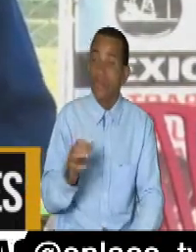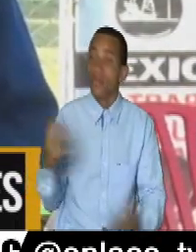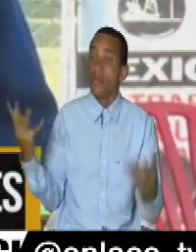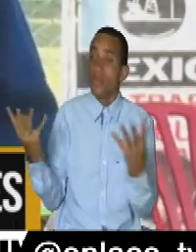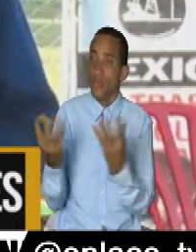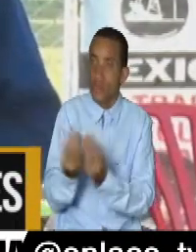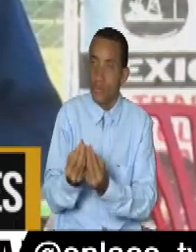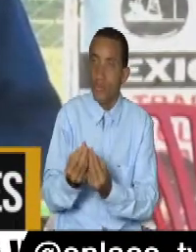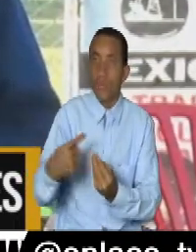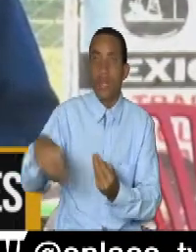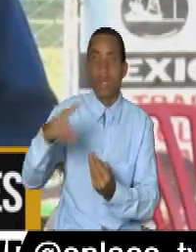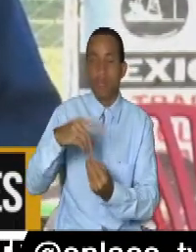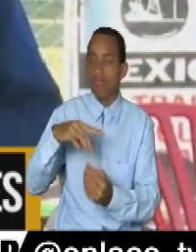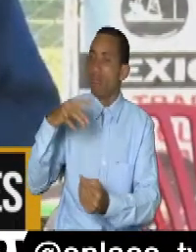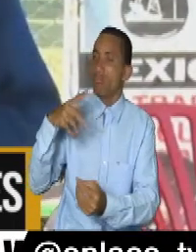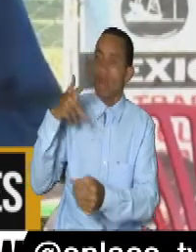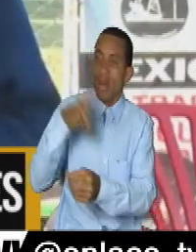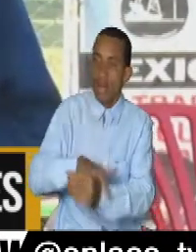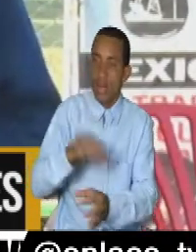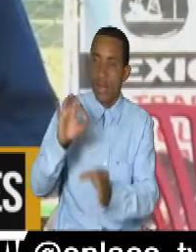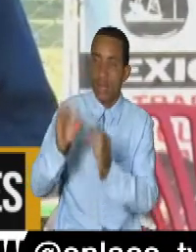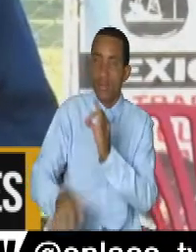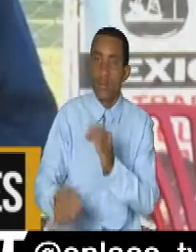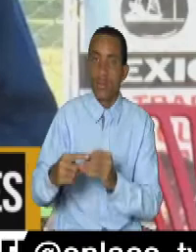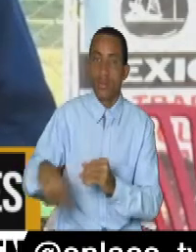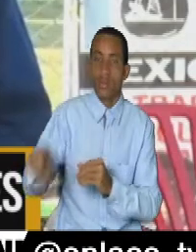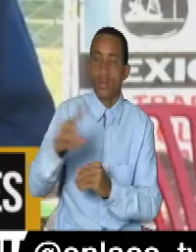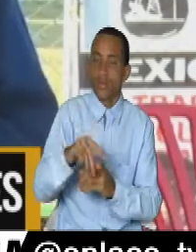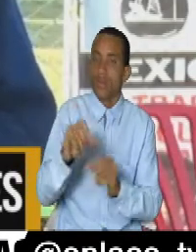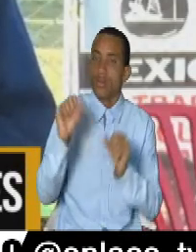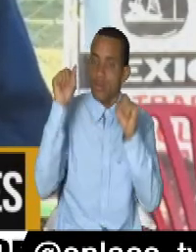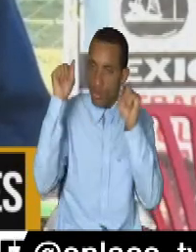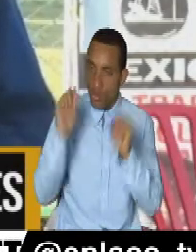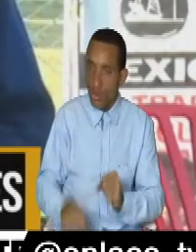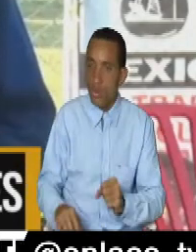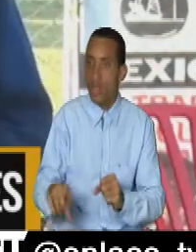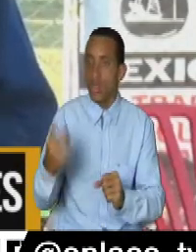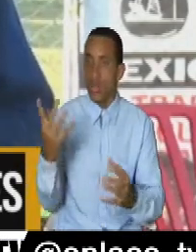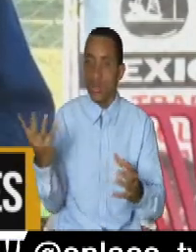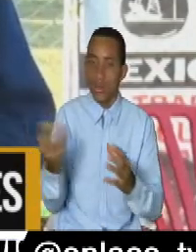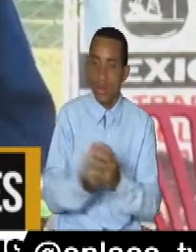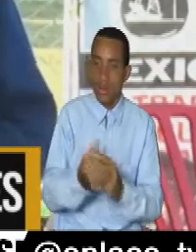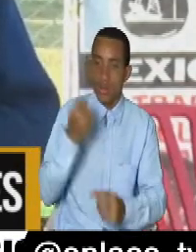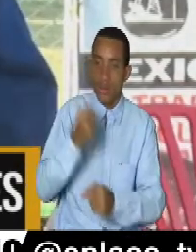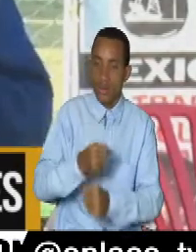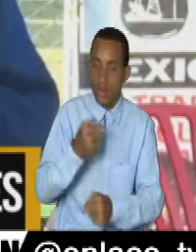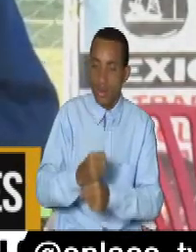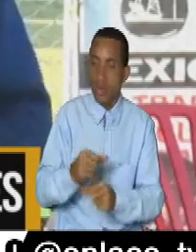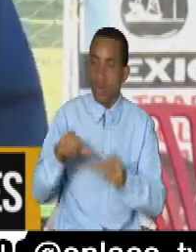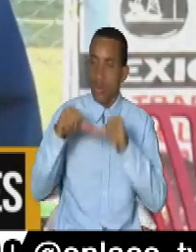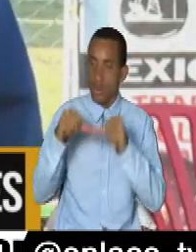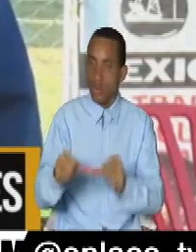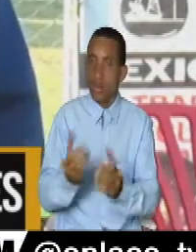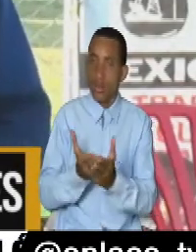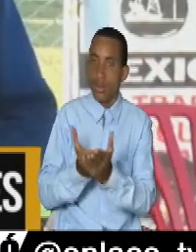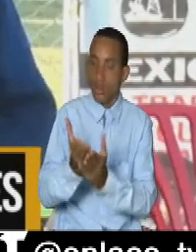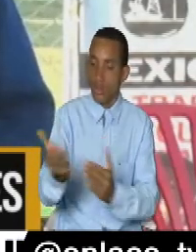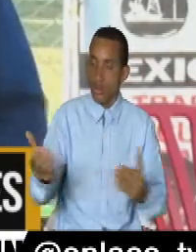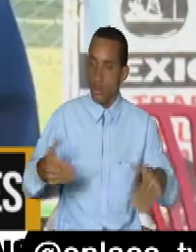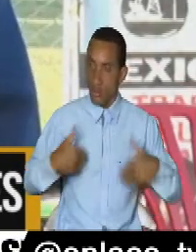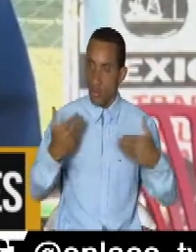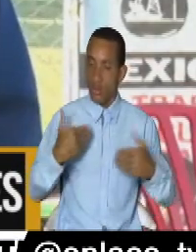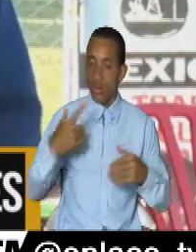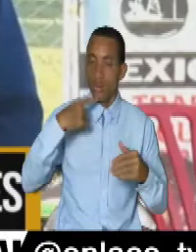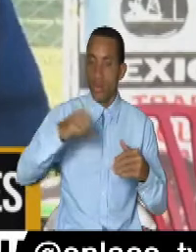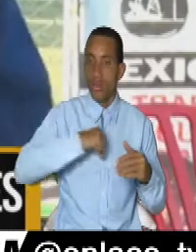poblacional se ha cometido una gran injusticia cuando se le ha negado la posibilidad de una vinculación laboral directa, de una estabilidad y del goce pleno de los derechos